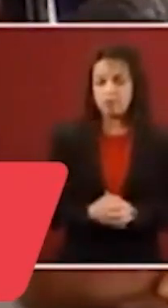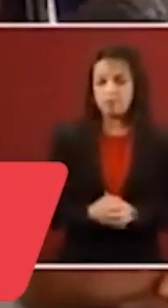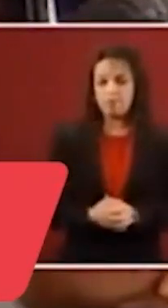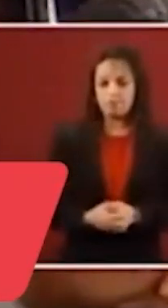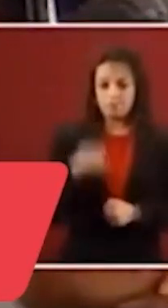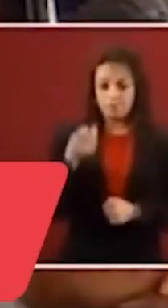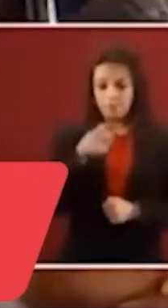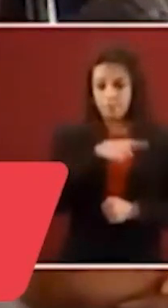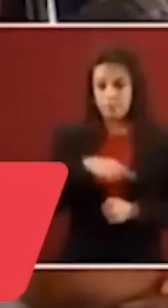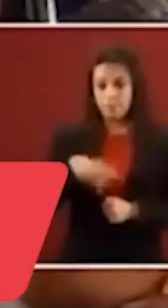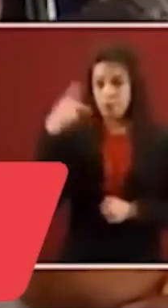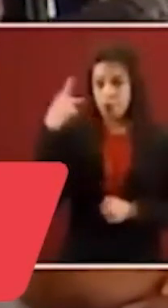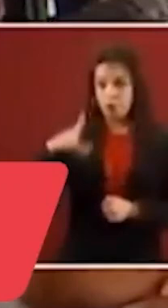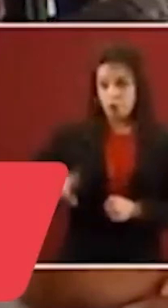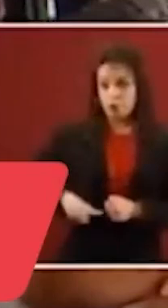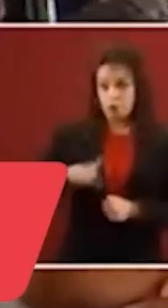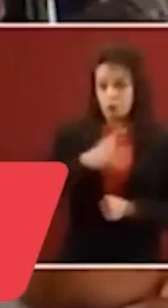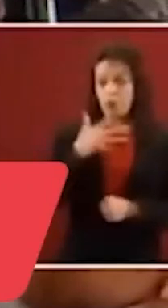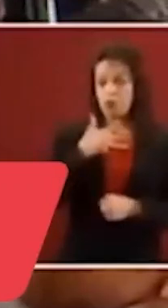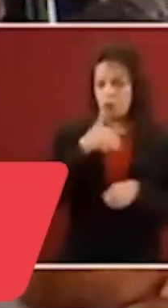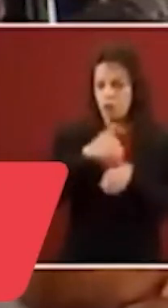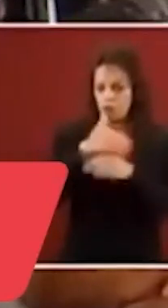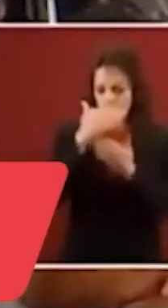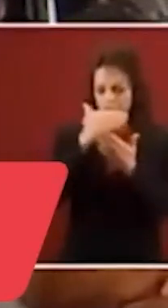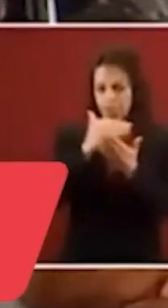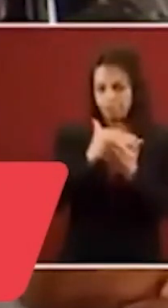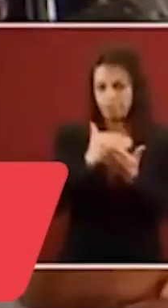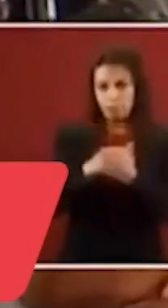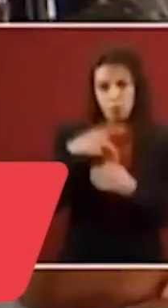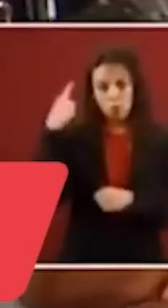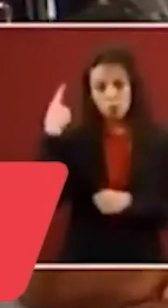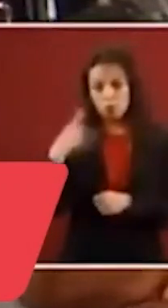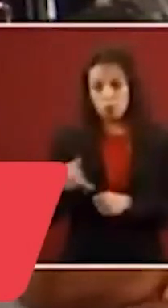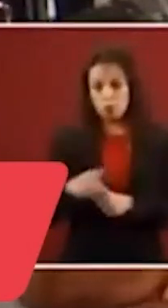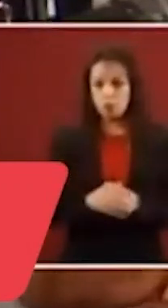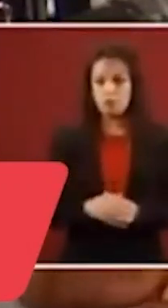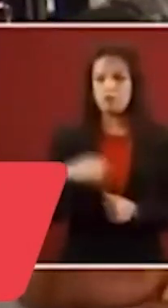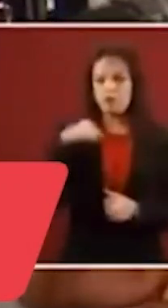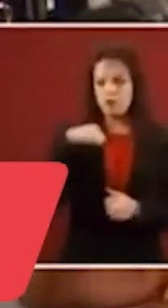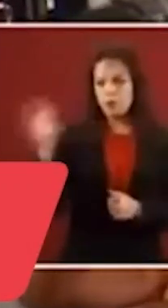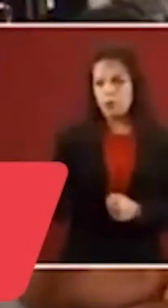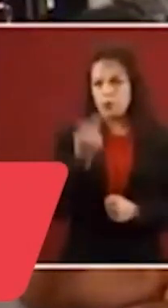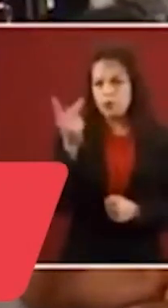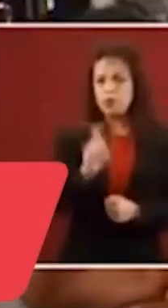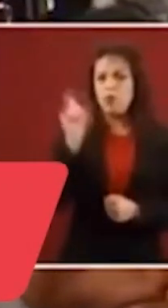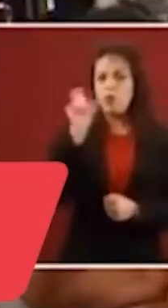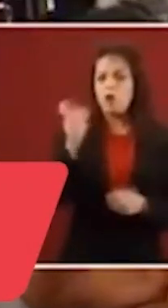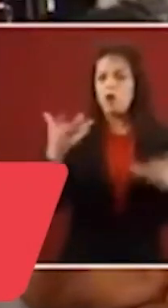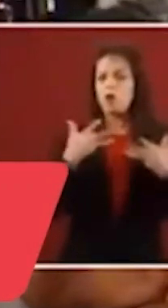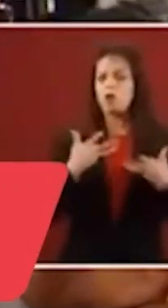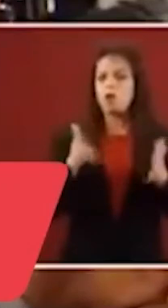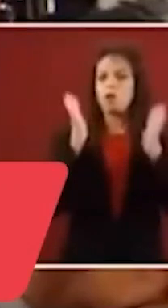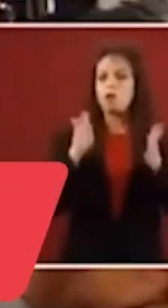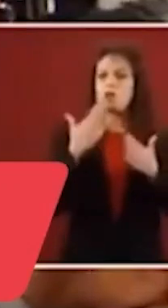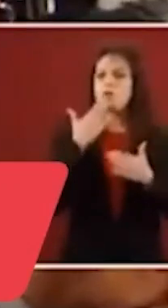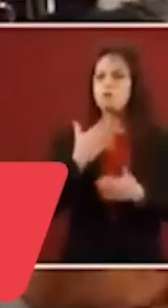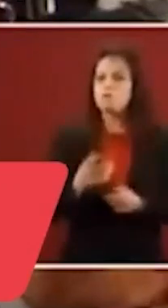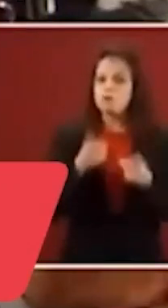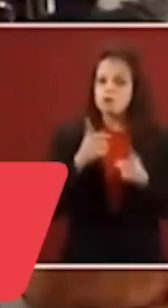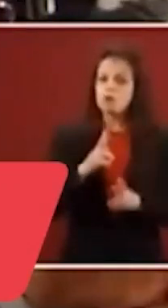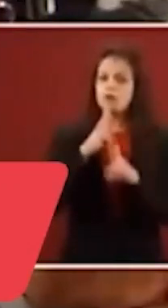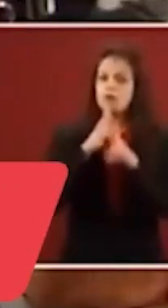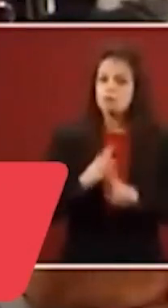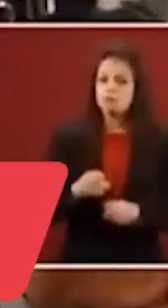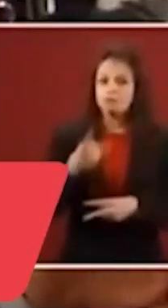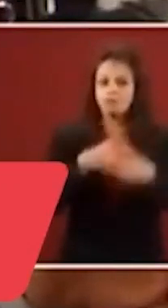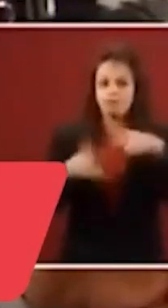que significa y representa el concepto, la definición de libertad. Y se lo voy a decir, tendría que agradecer para que él